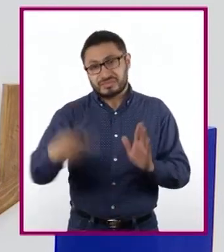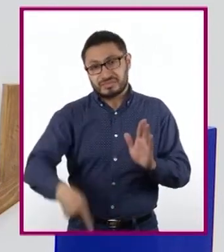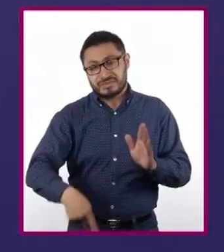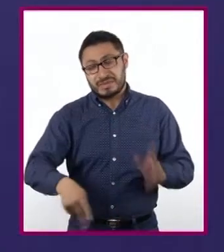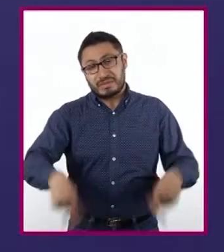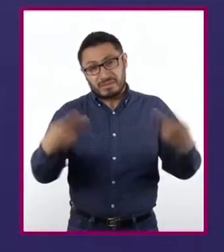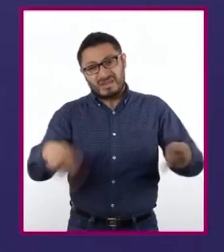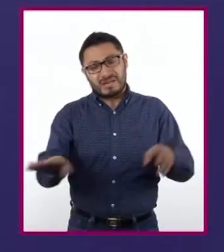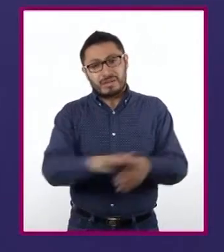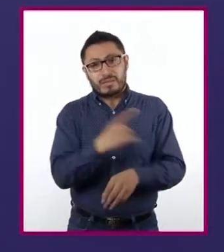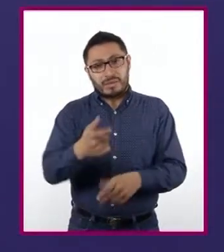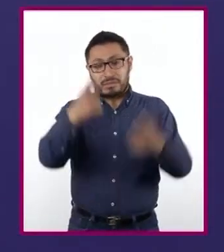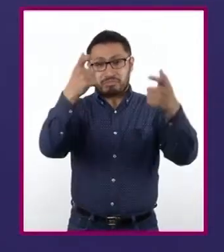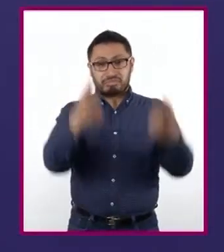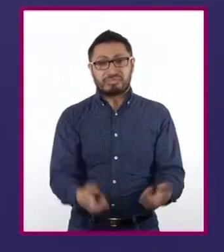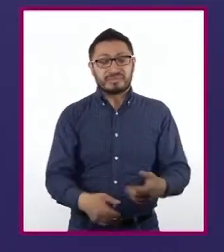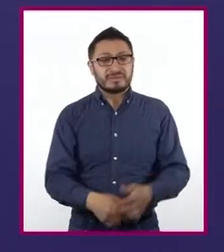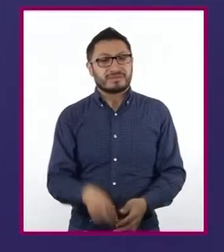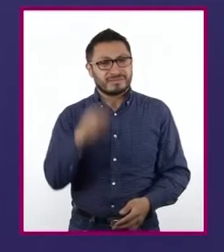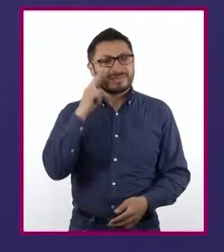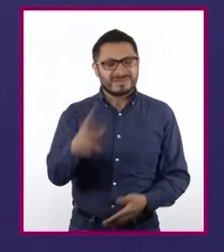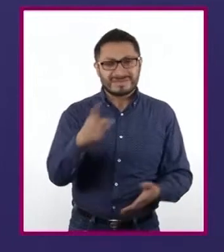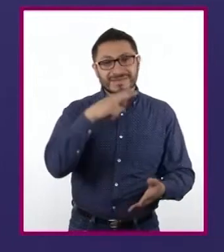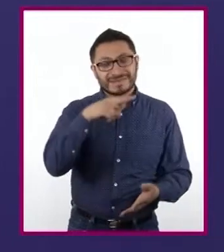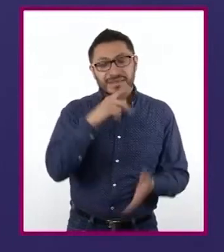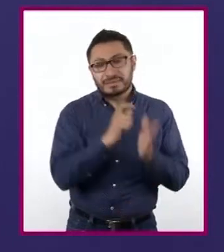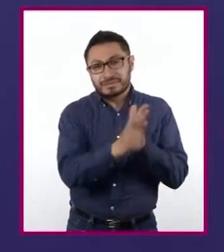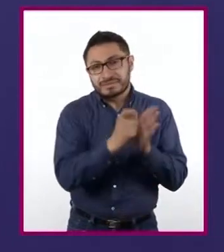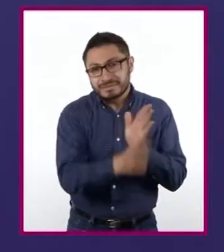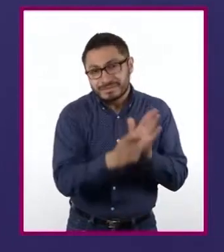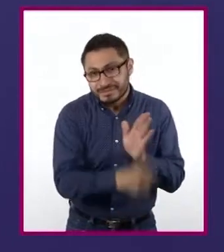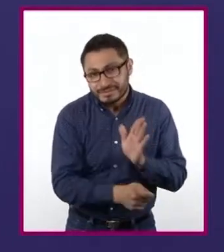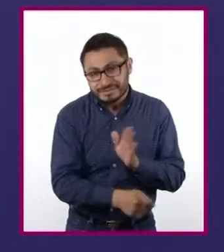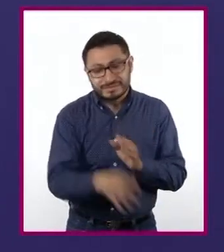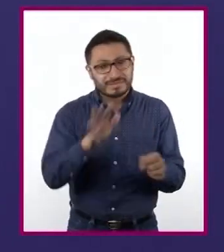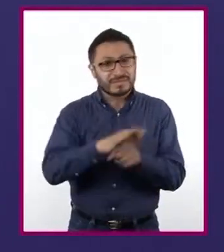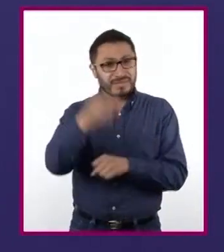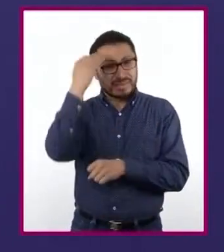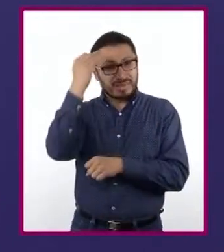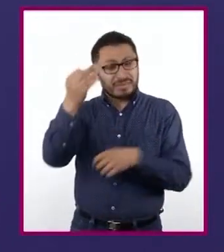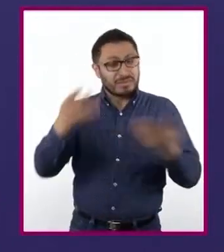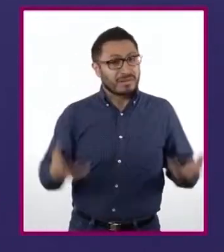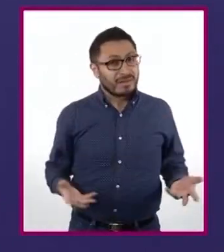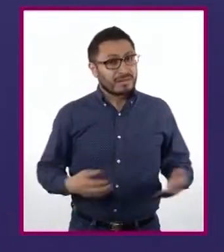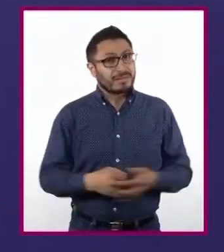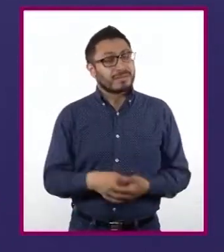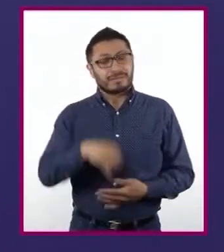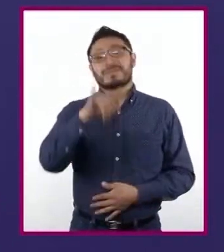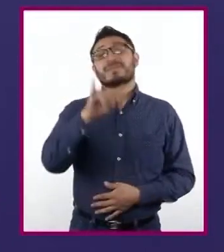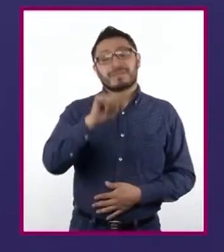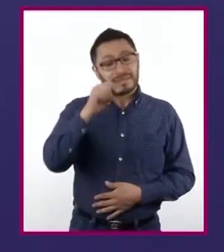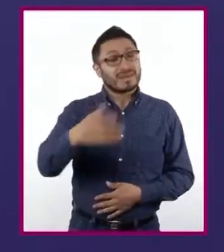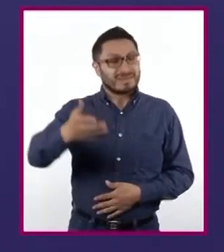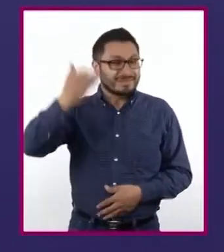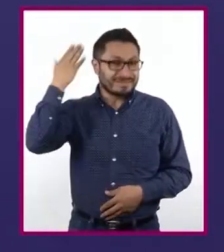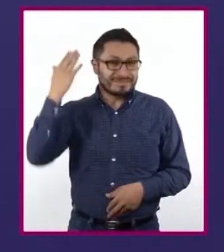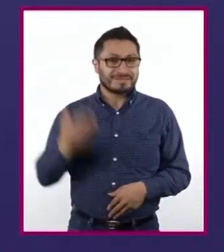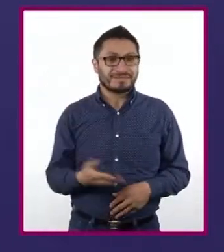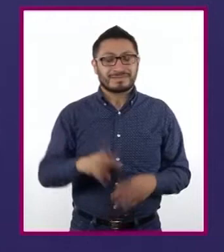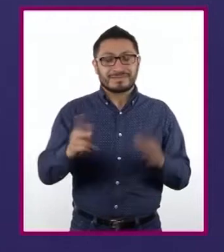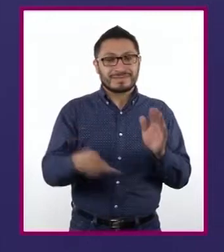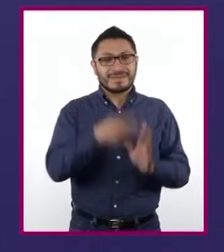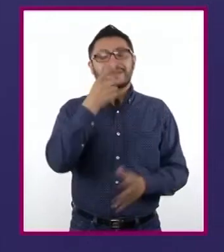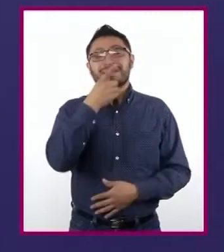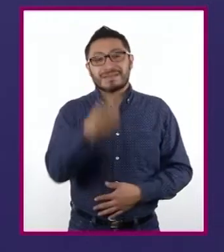económica. ¿Se fijaron en los verbos subrayados? ¿En qué tiempo estaban? Así es, en pasado.